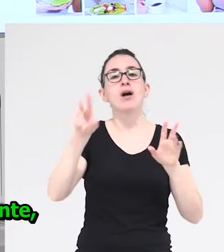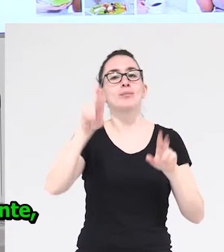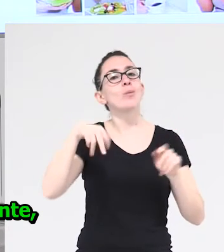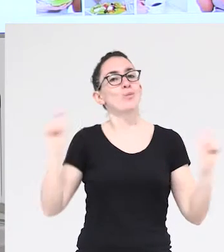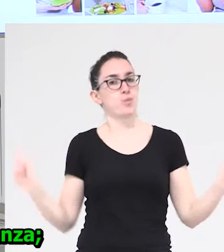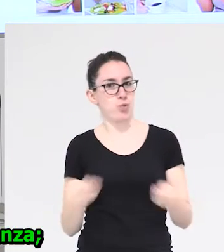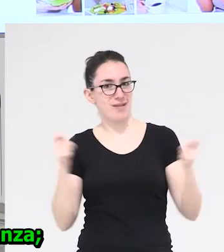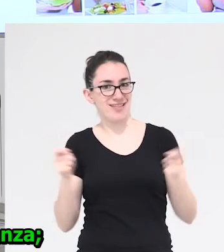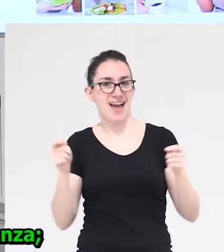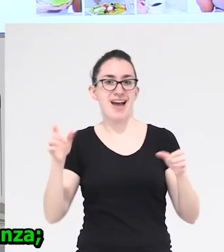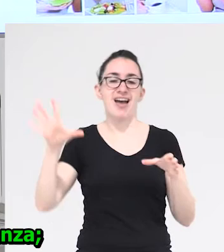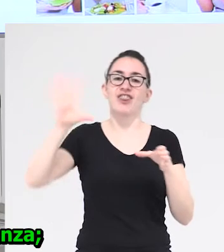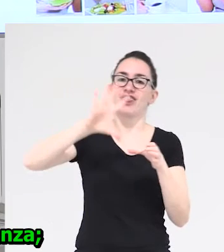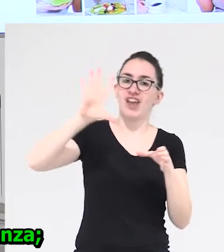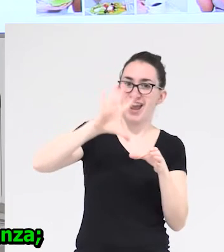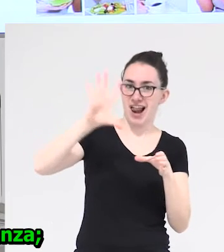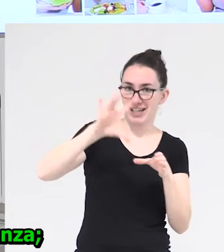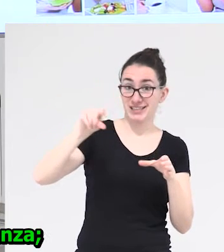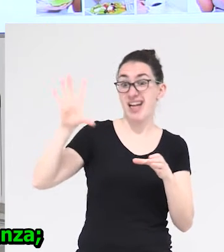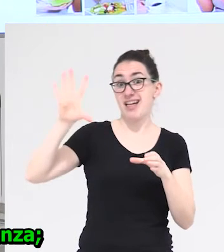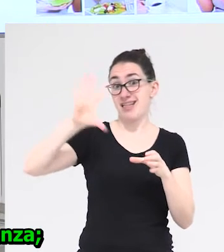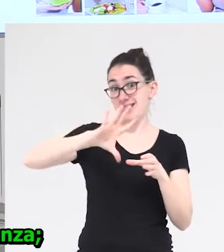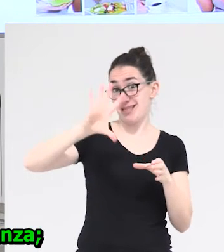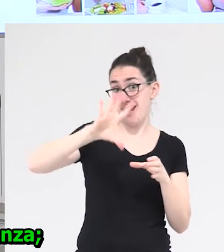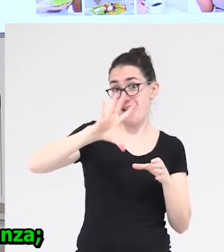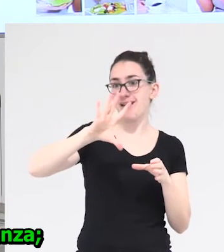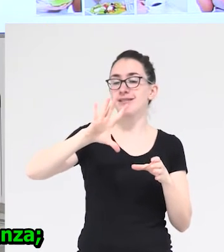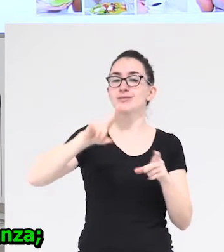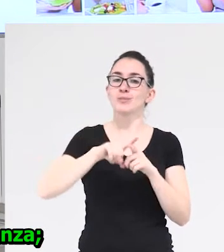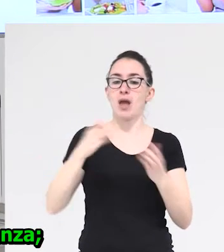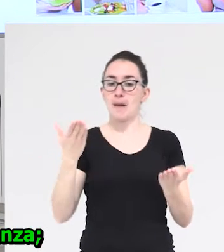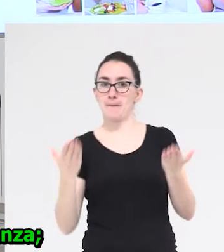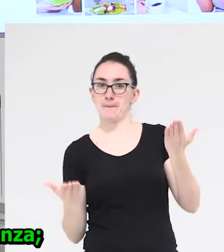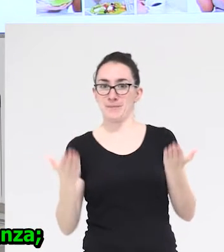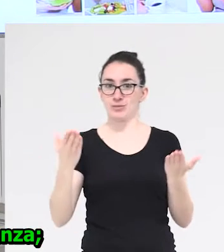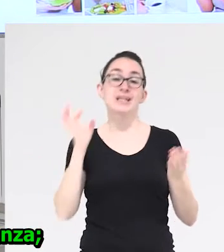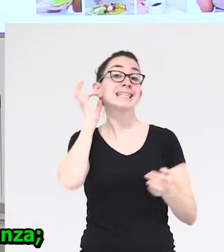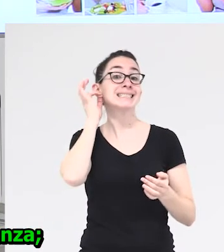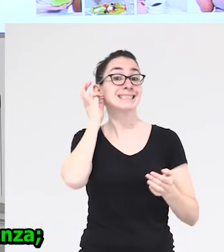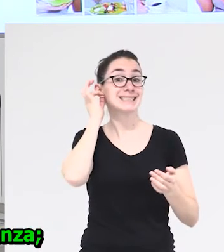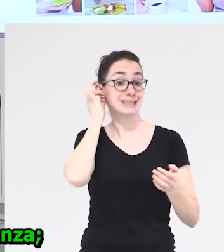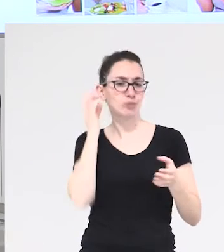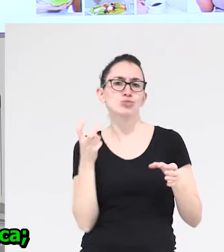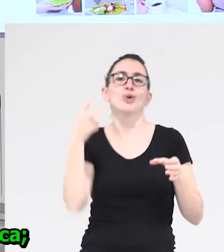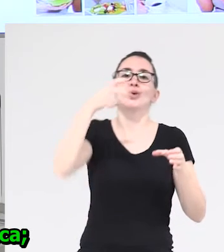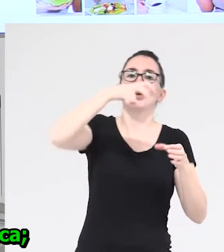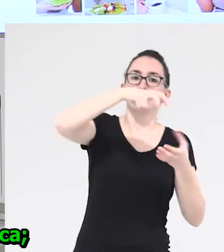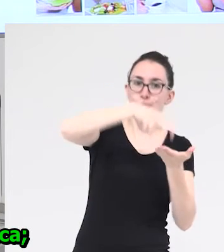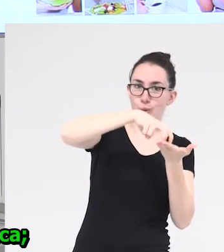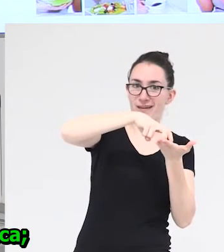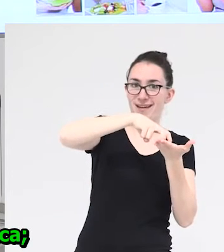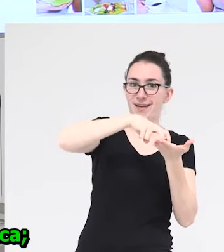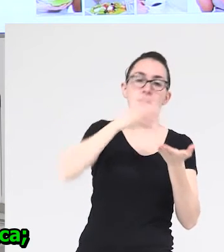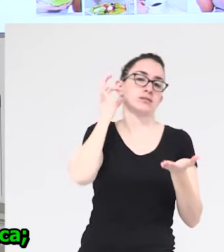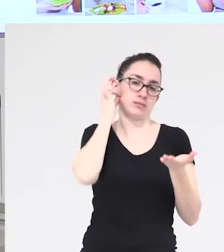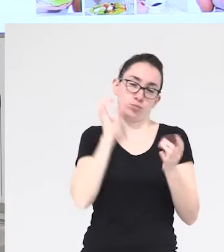de cereales donde la balanza, donde hay una chica que se sube a esa balanza, una chica que por